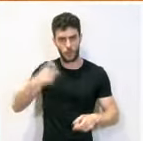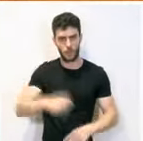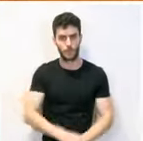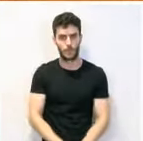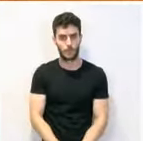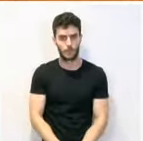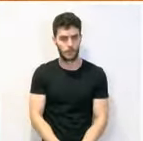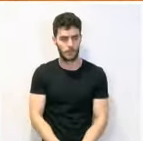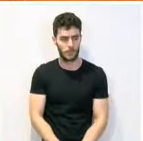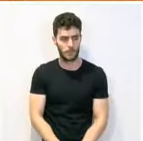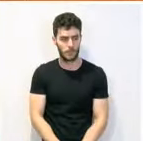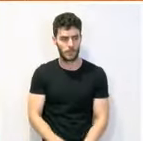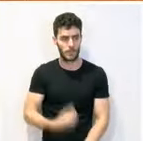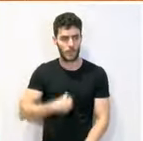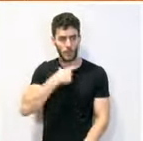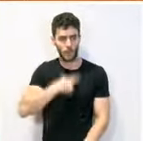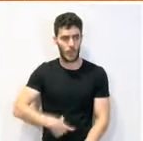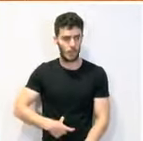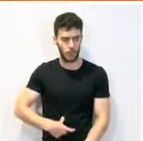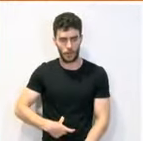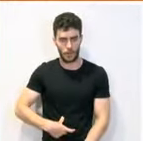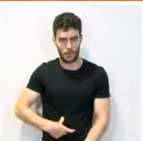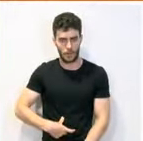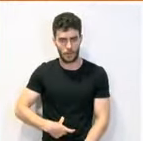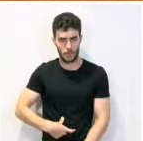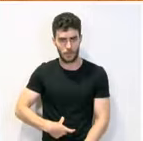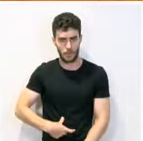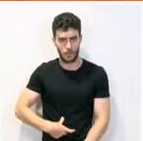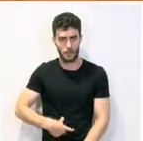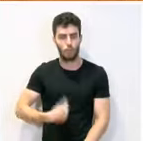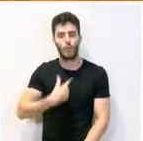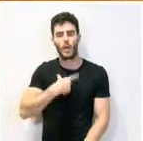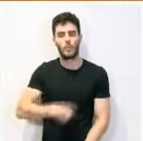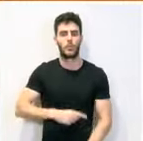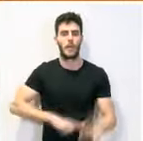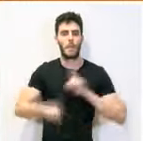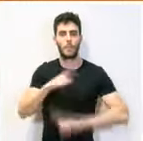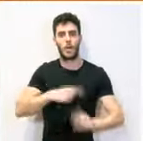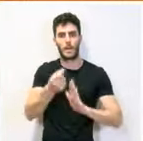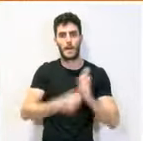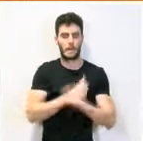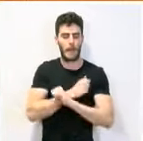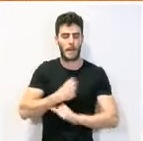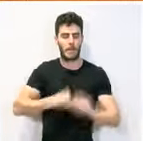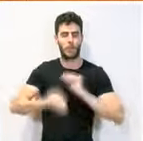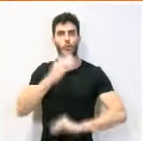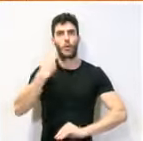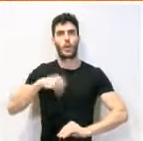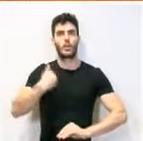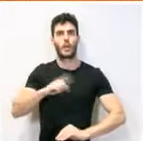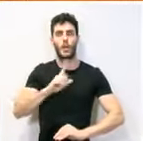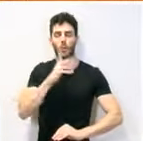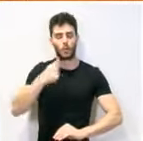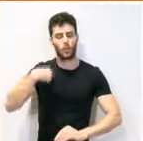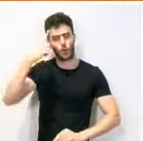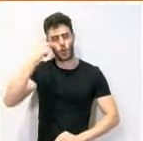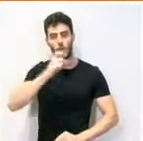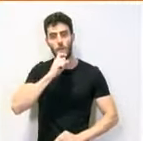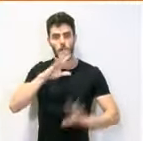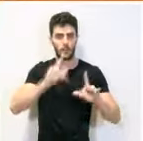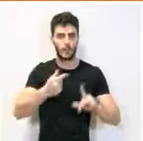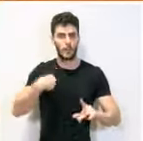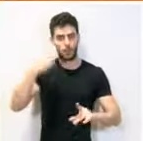no soy una persona que vaya a decir que yo hubiera solventado ya el problema de las listas de espera, porque creo que es difícil, porque creo que